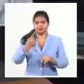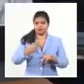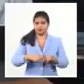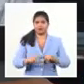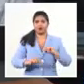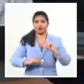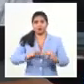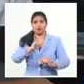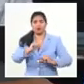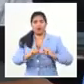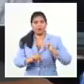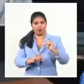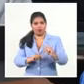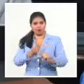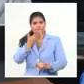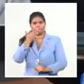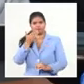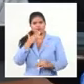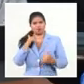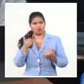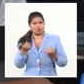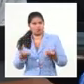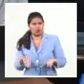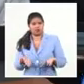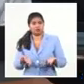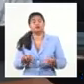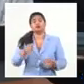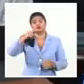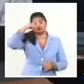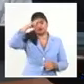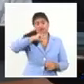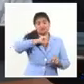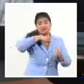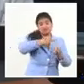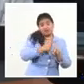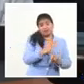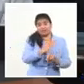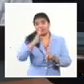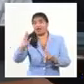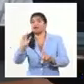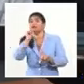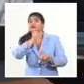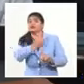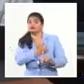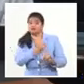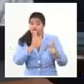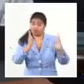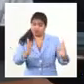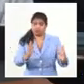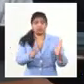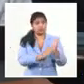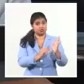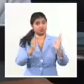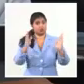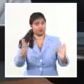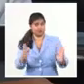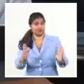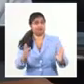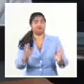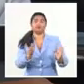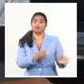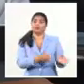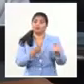gradualmente va a ir mejorando desde septiembre hasta diciembre. Pero además de eso, el país volvió a dar en medio de esta